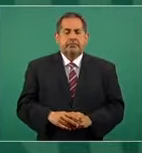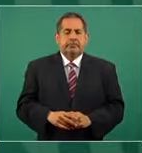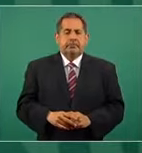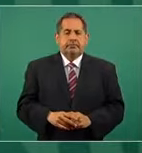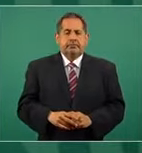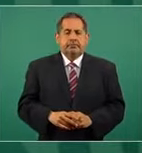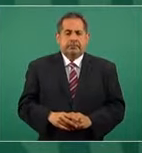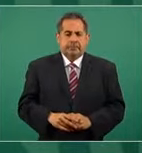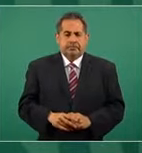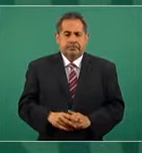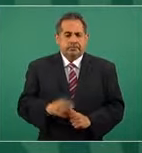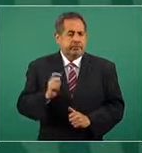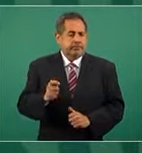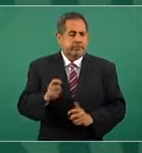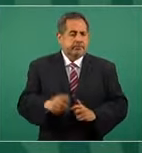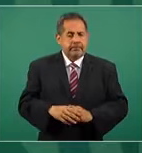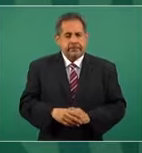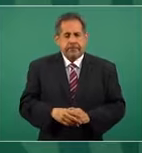No